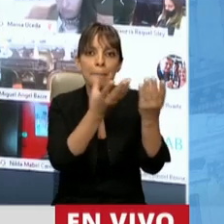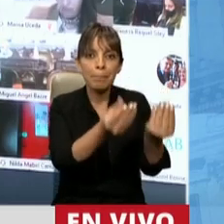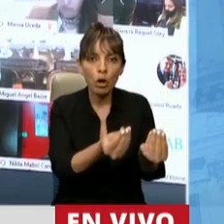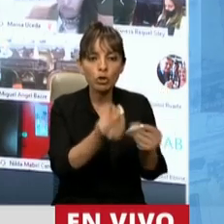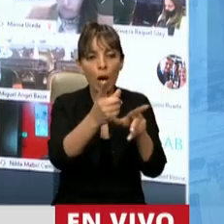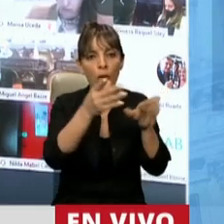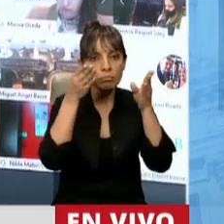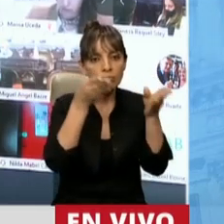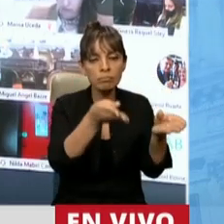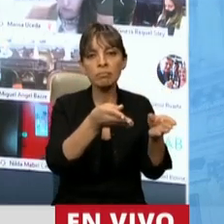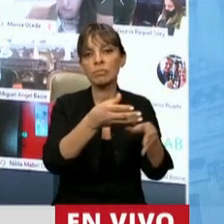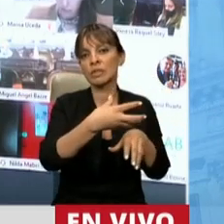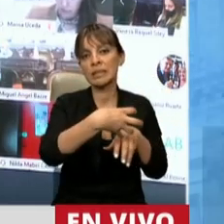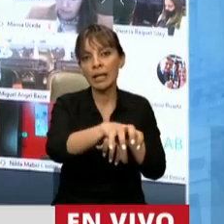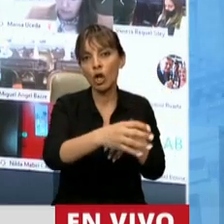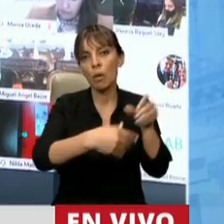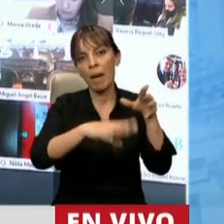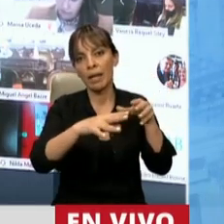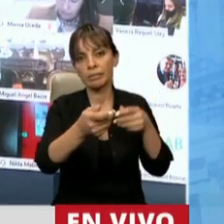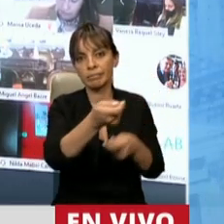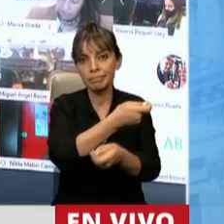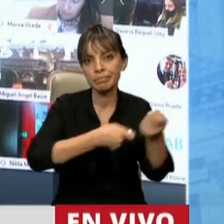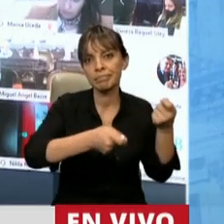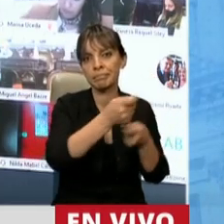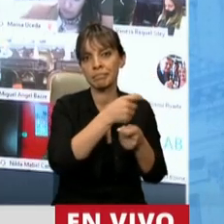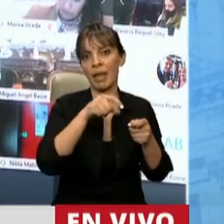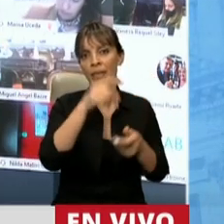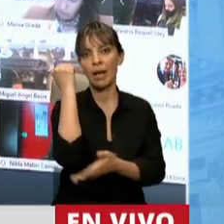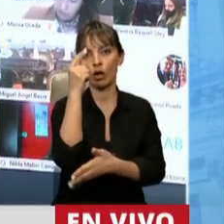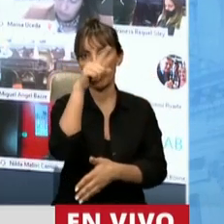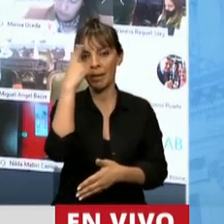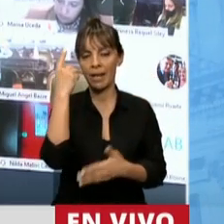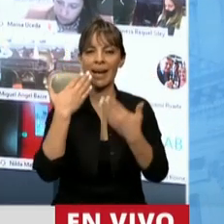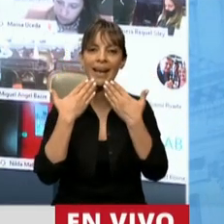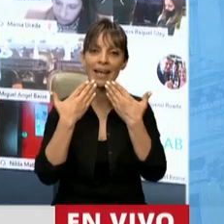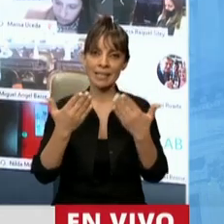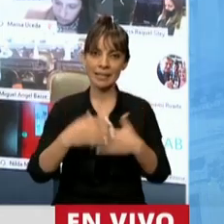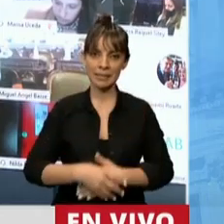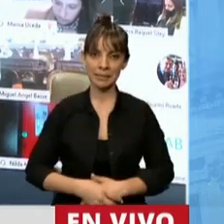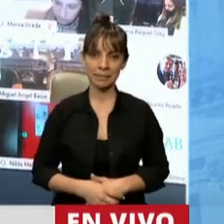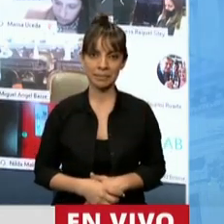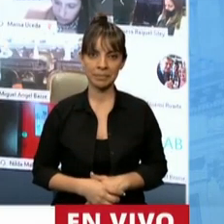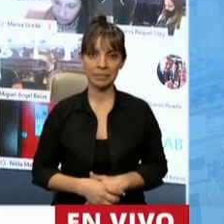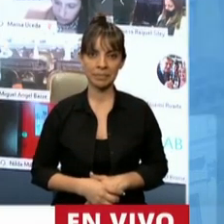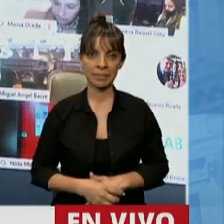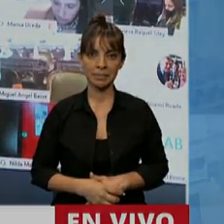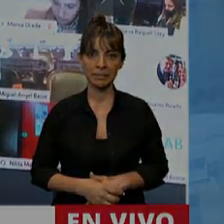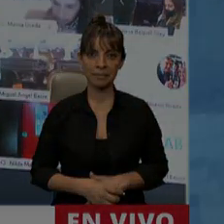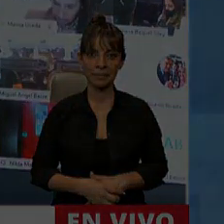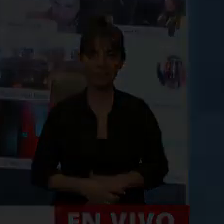un sector de los más dinámicos de la economía nacional. Gracias, presidente. Gracias, diputado.